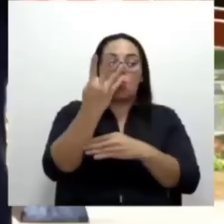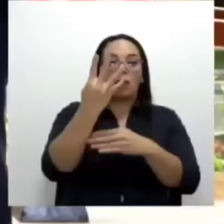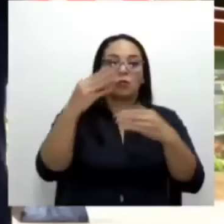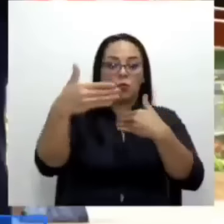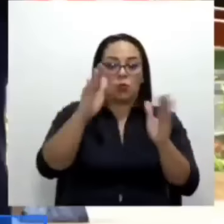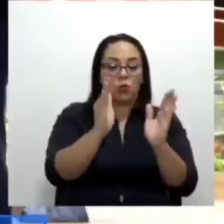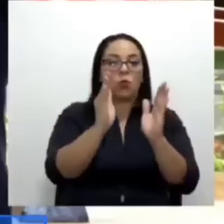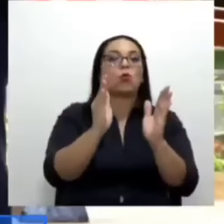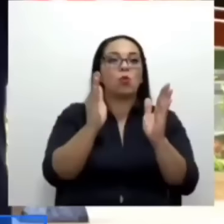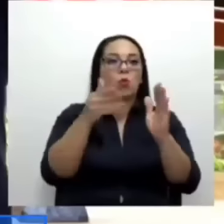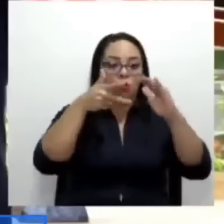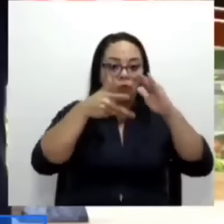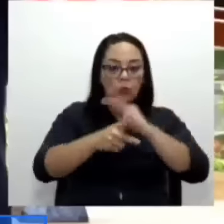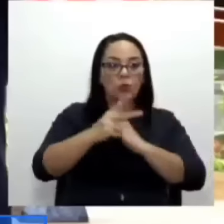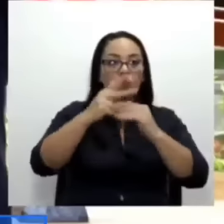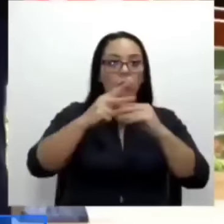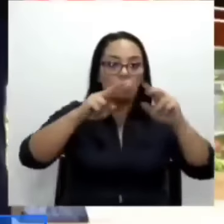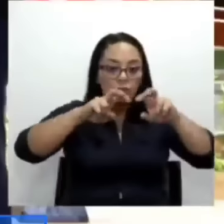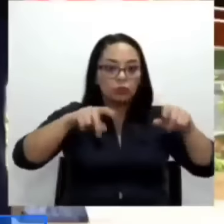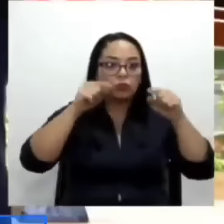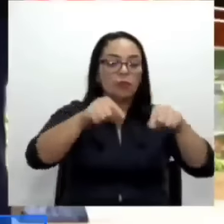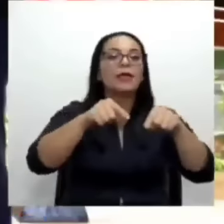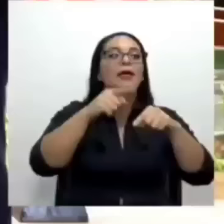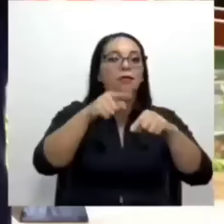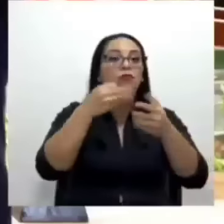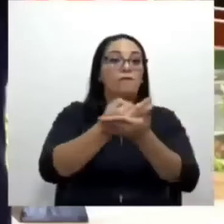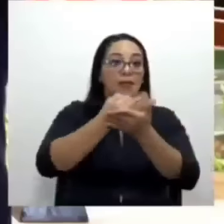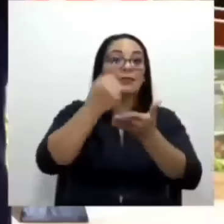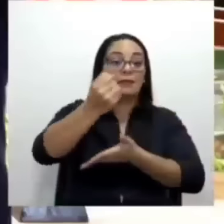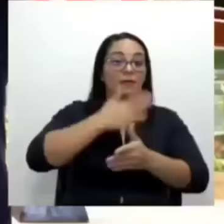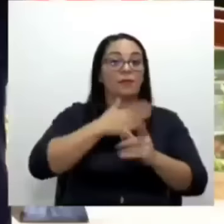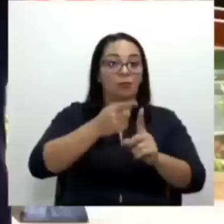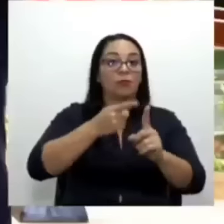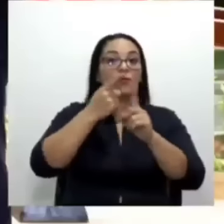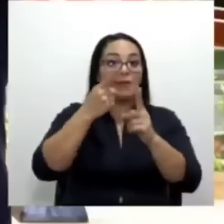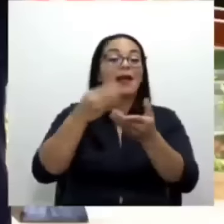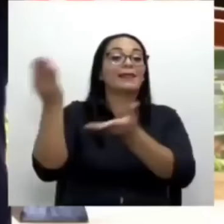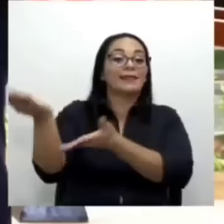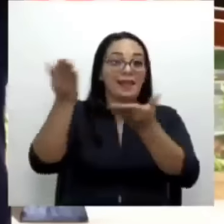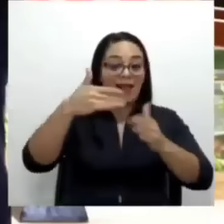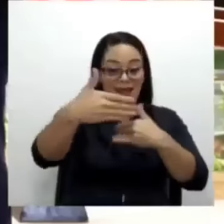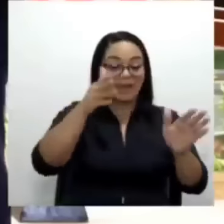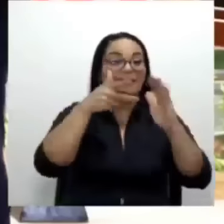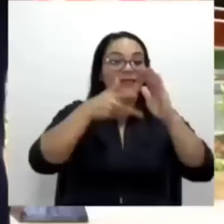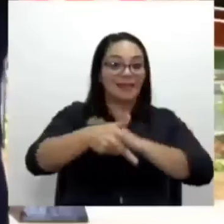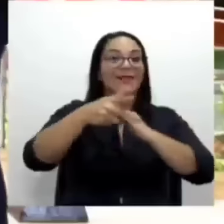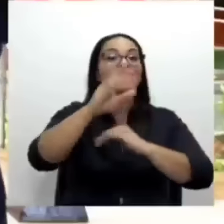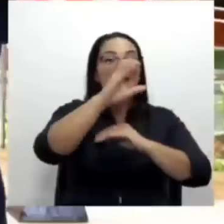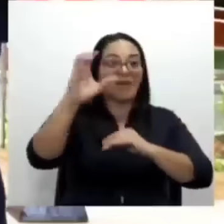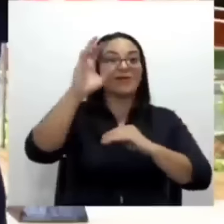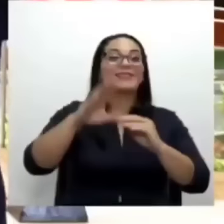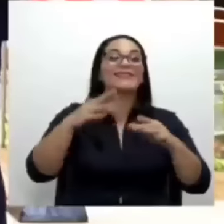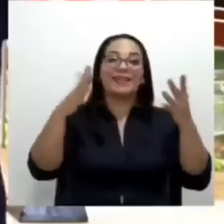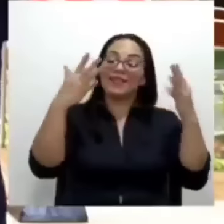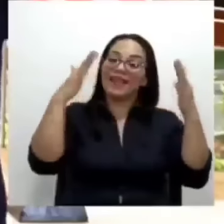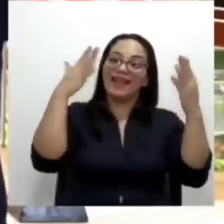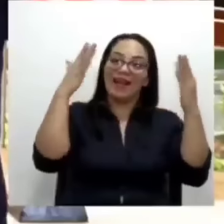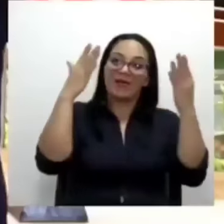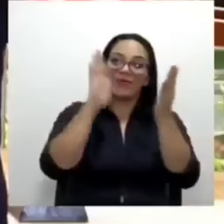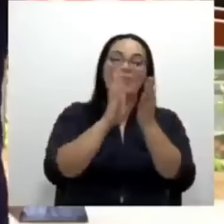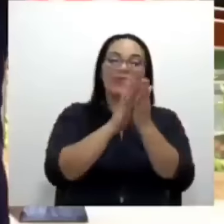puerto. Es mi propósito asignar financiamiento para los escáneres para Costa Rica para ayudar en